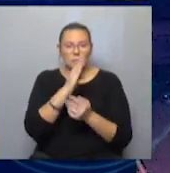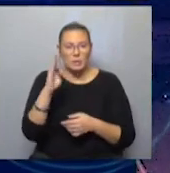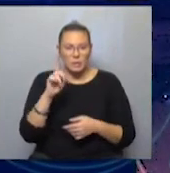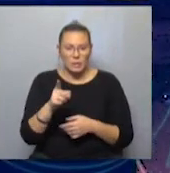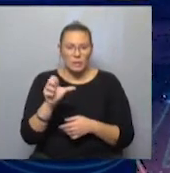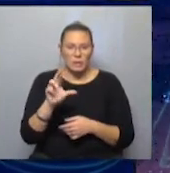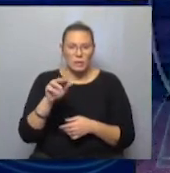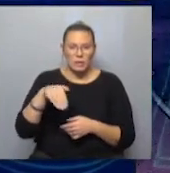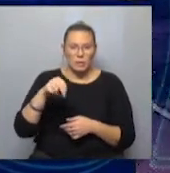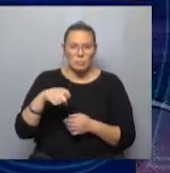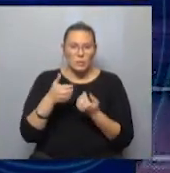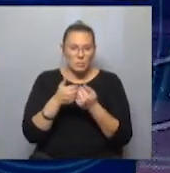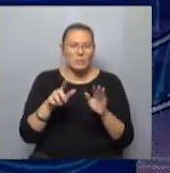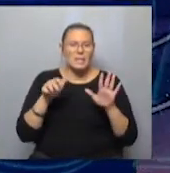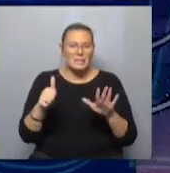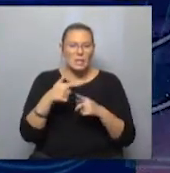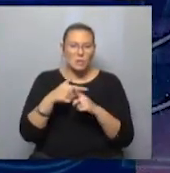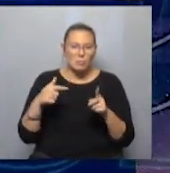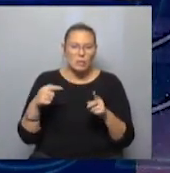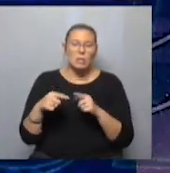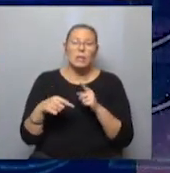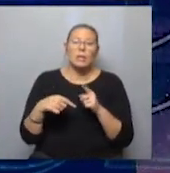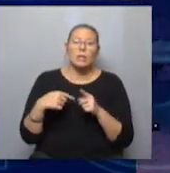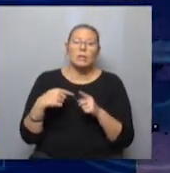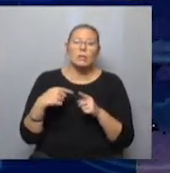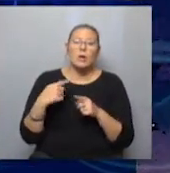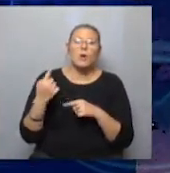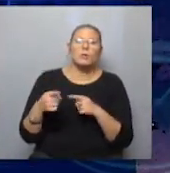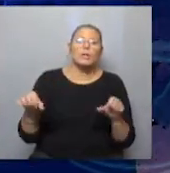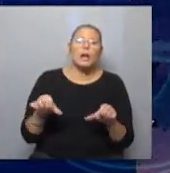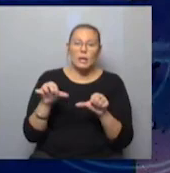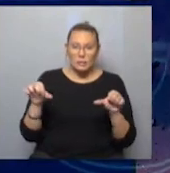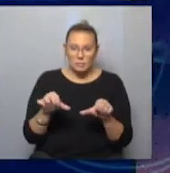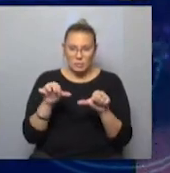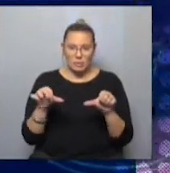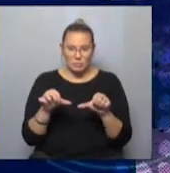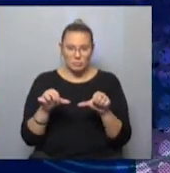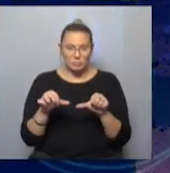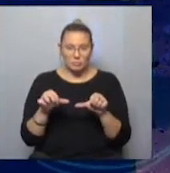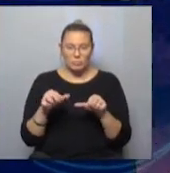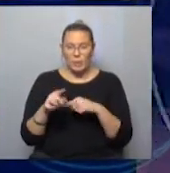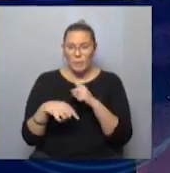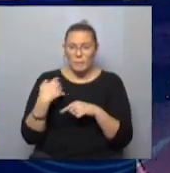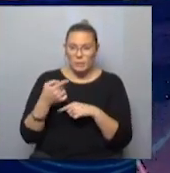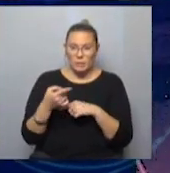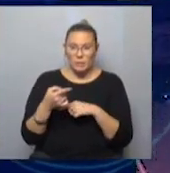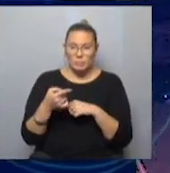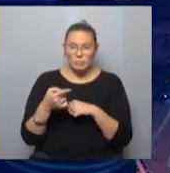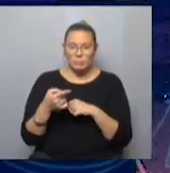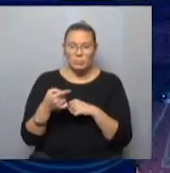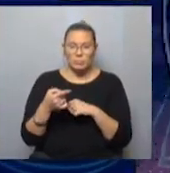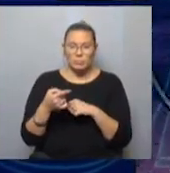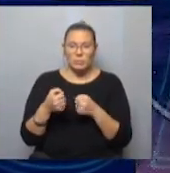a partir de 6:30. ¿Y qué otras actividades van a ver? Bueno, mañana estuvimos